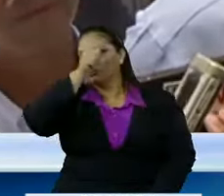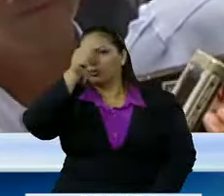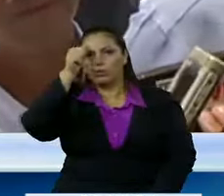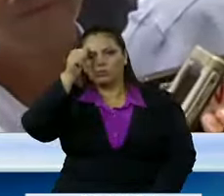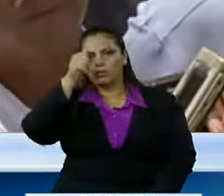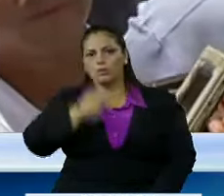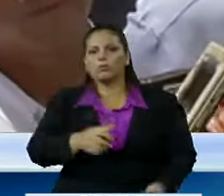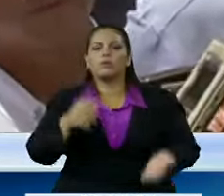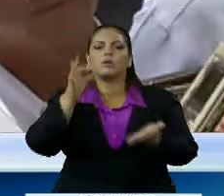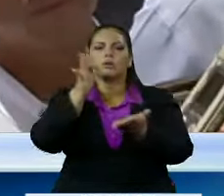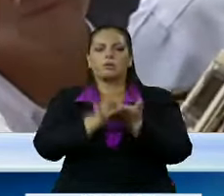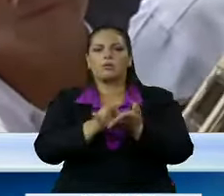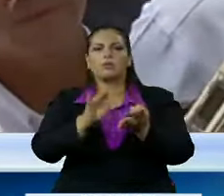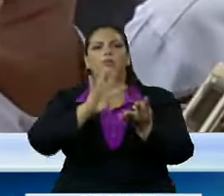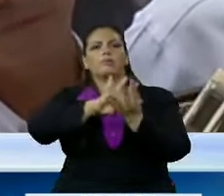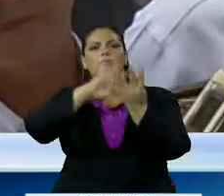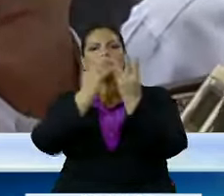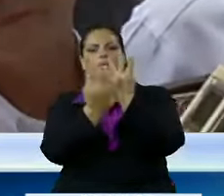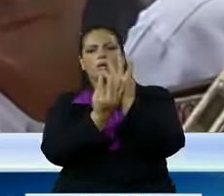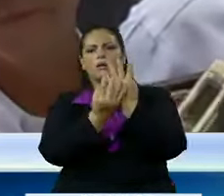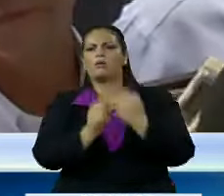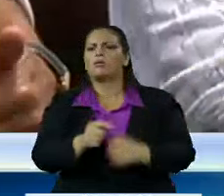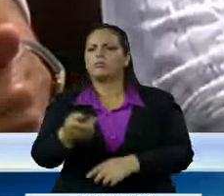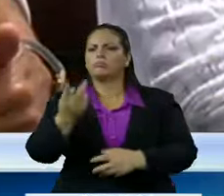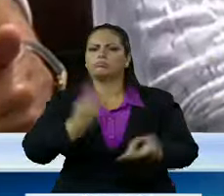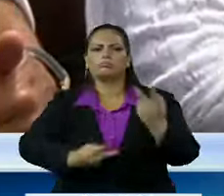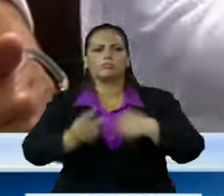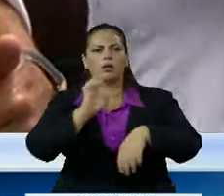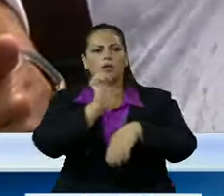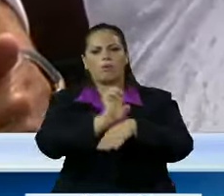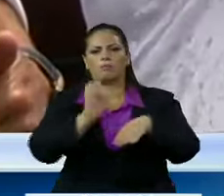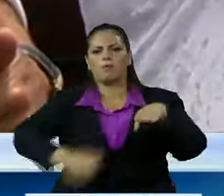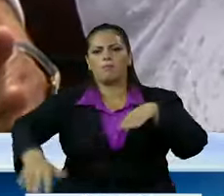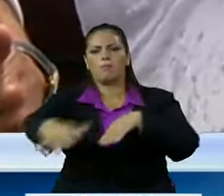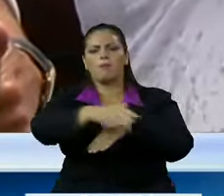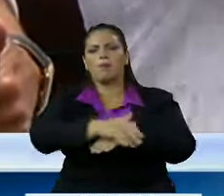por Milagro, así que estoy recorriendo todo el Ecuador. Informó Julio César Saona.